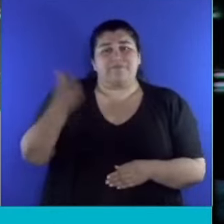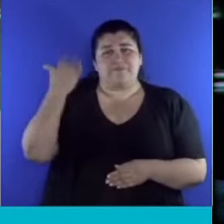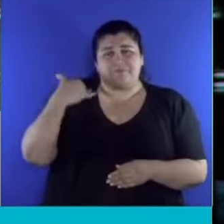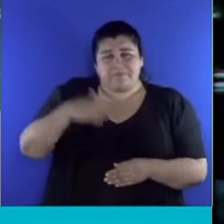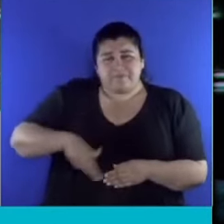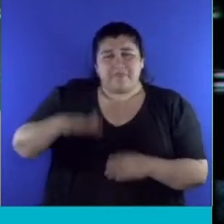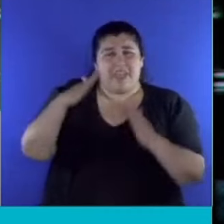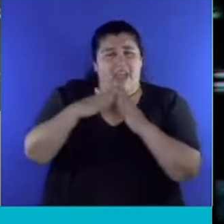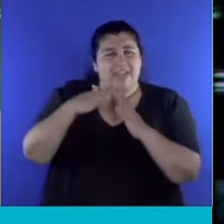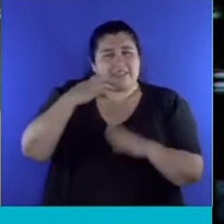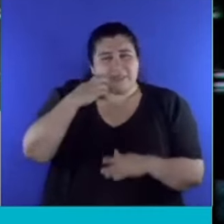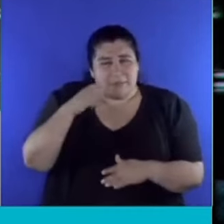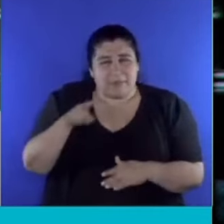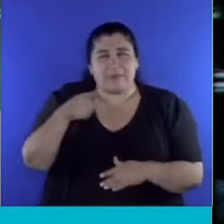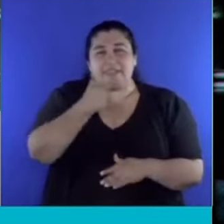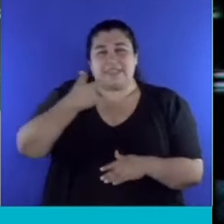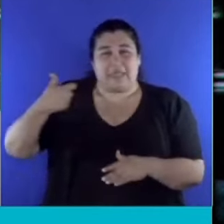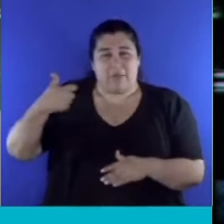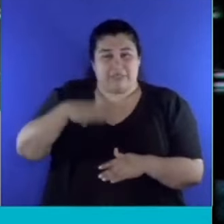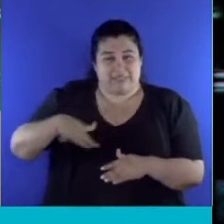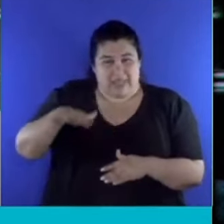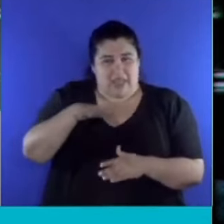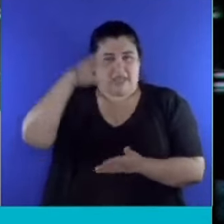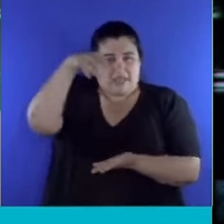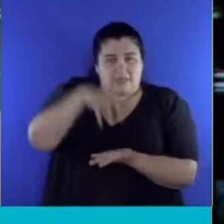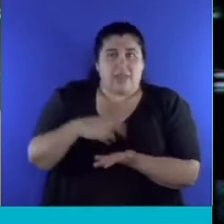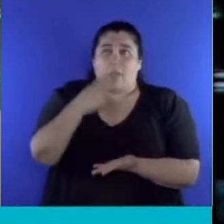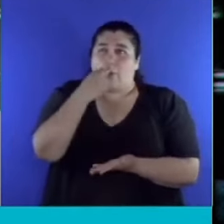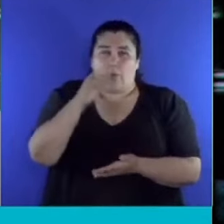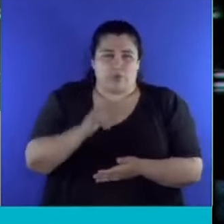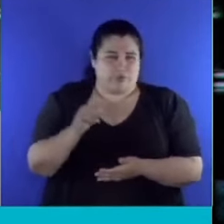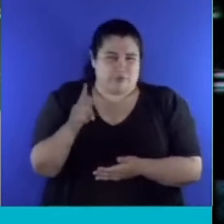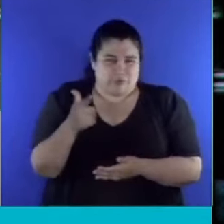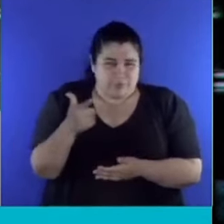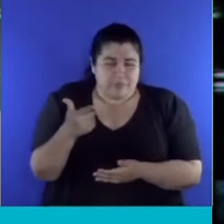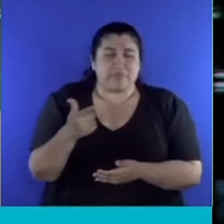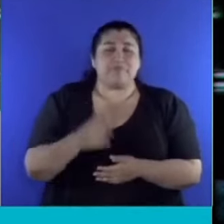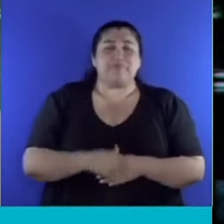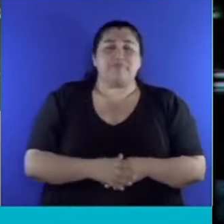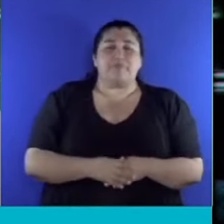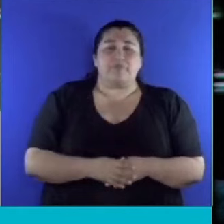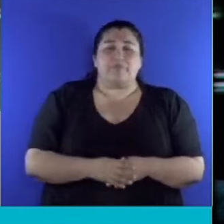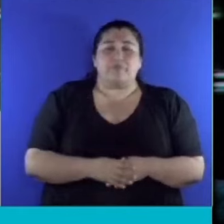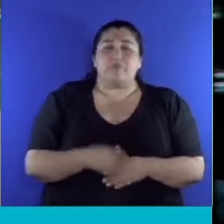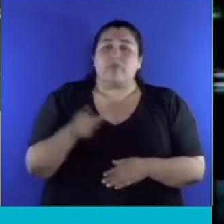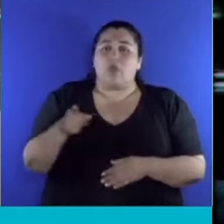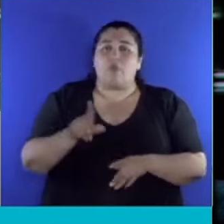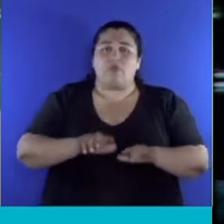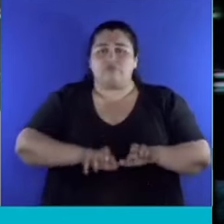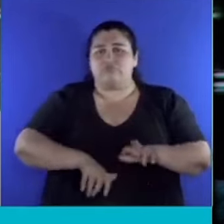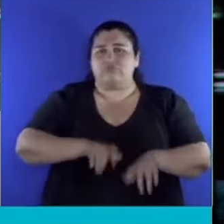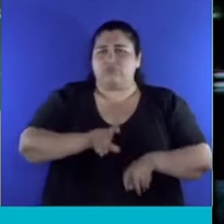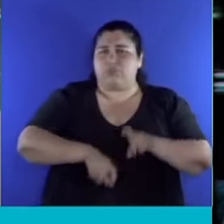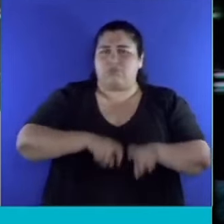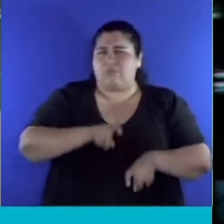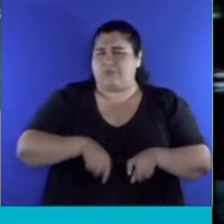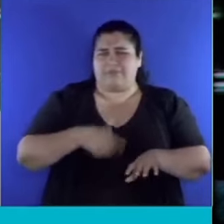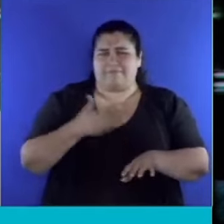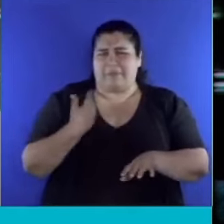adobe en la localidad de San Vicente sin luz eléctrica con una con una máquina de escribir muy